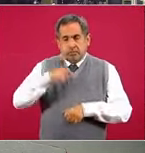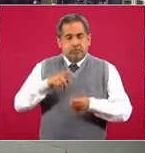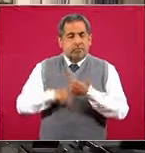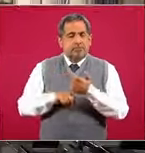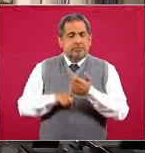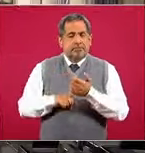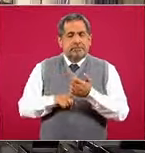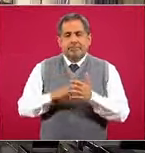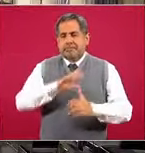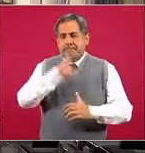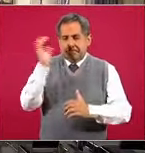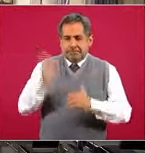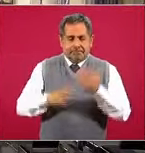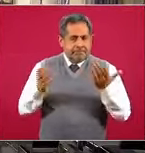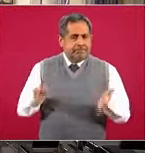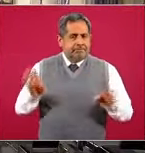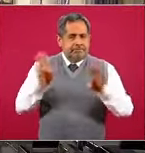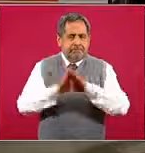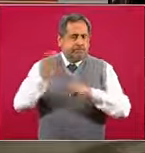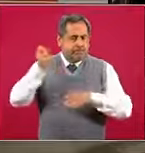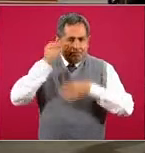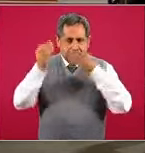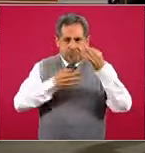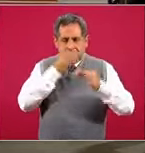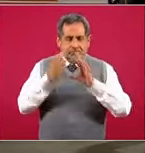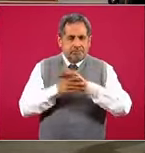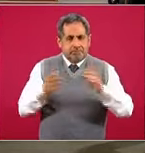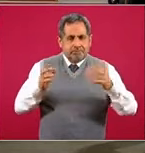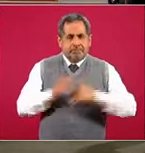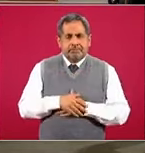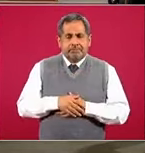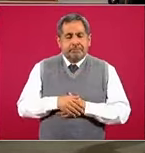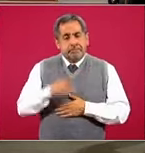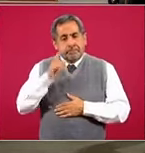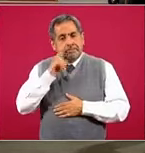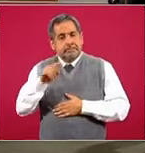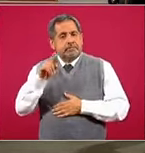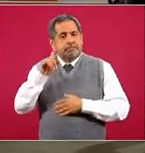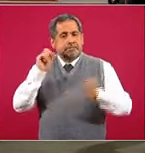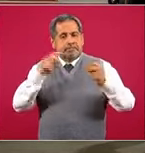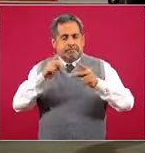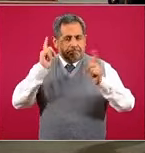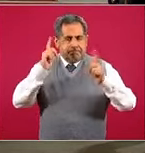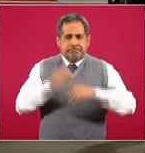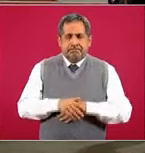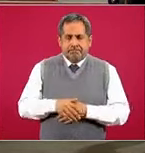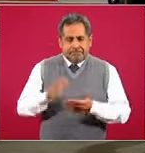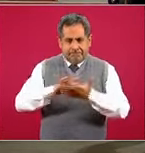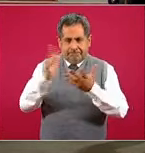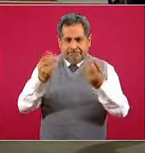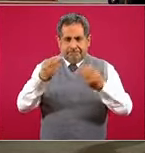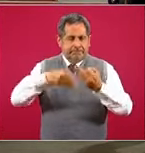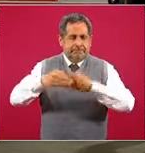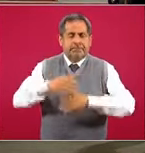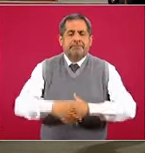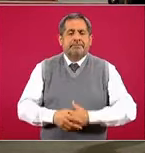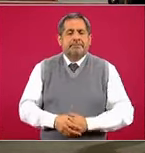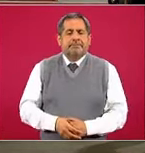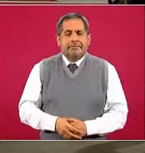2 minutos, estaríamos terminando por el día de hoy nuestra conferencia. Podemos a lo mejor vernos nuevamente el día de mañana. Muchas gracias a todos.